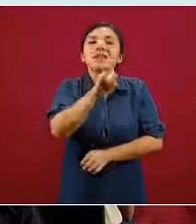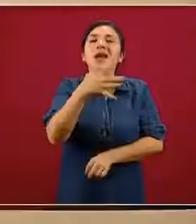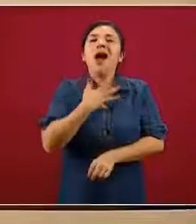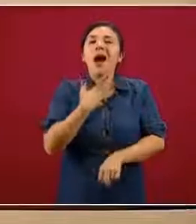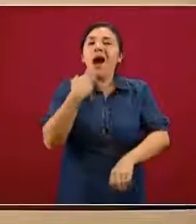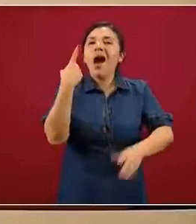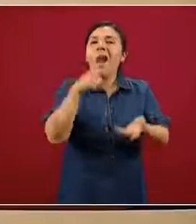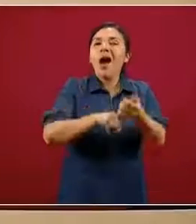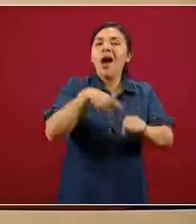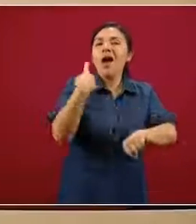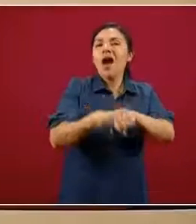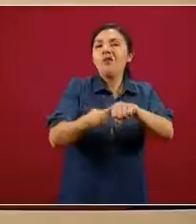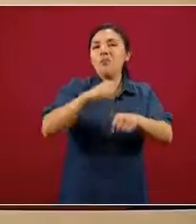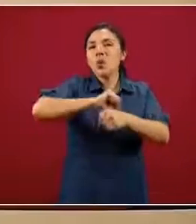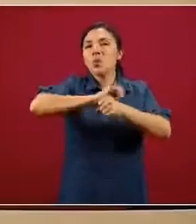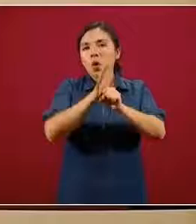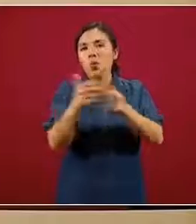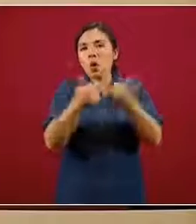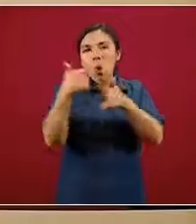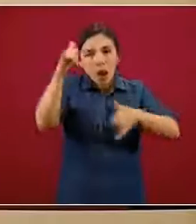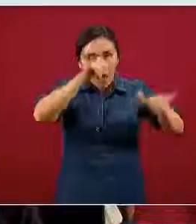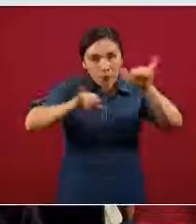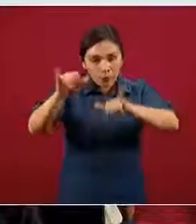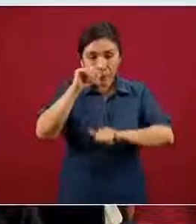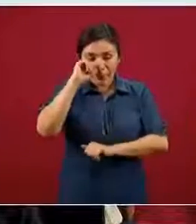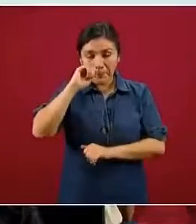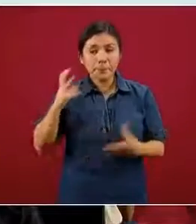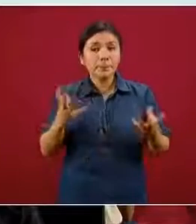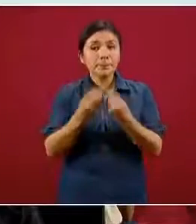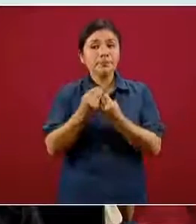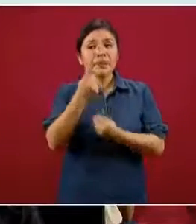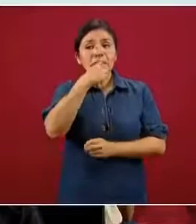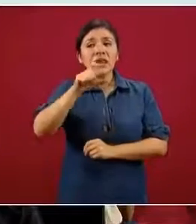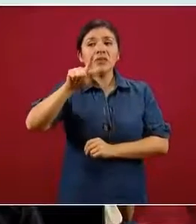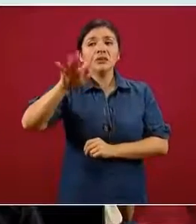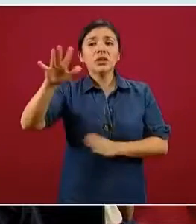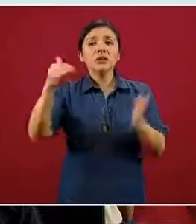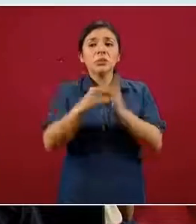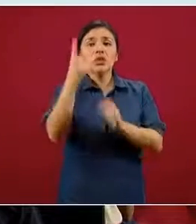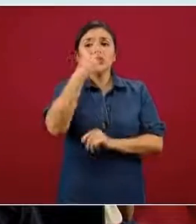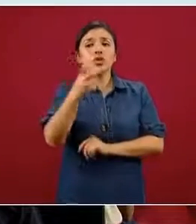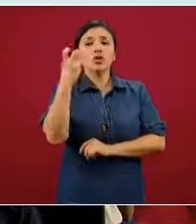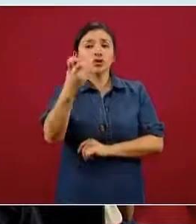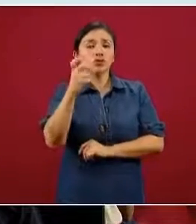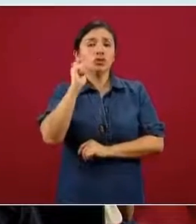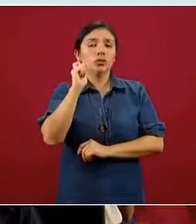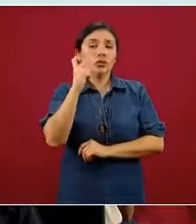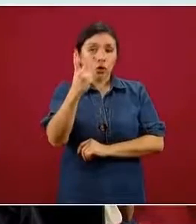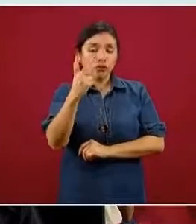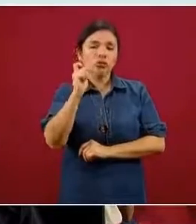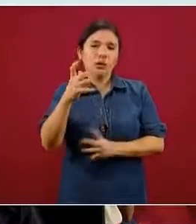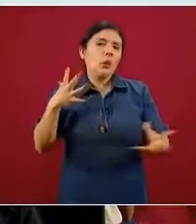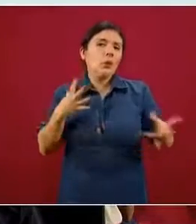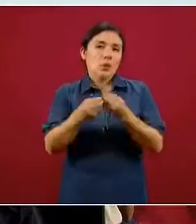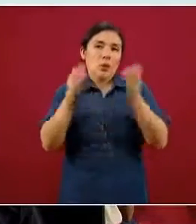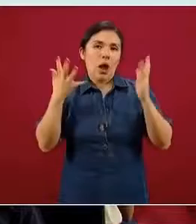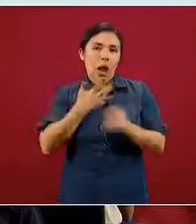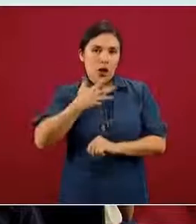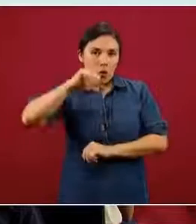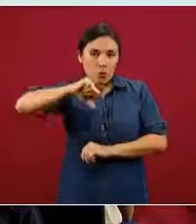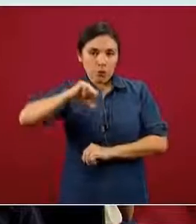un resultado de laboratorio, para el total de 175.202 que tenemos hasta el